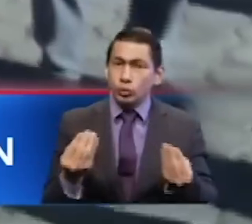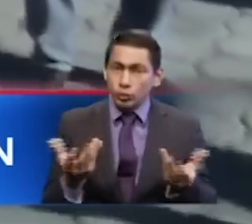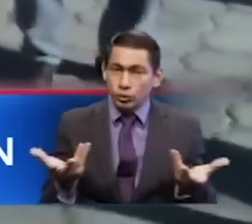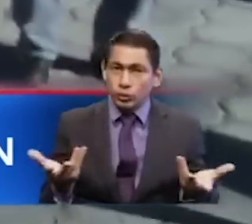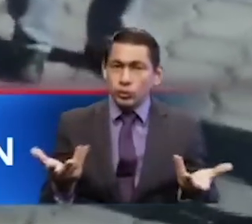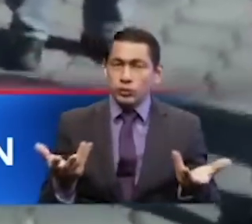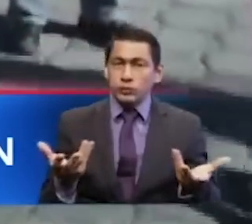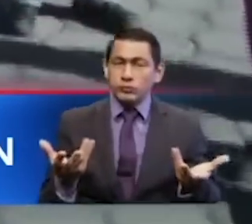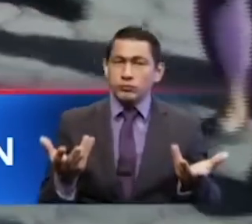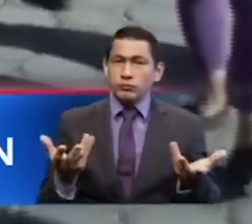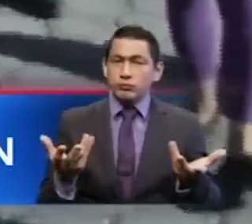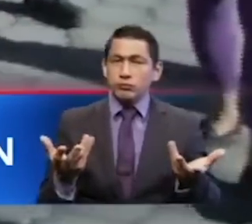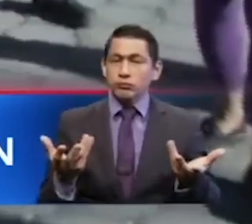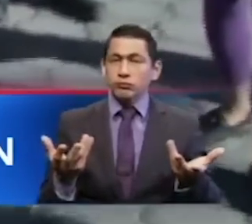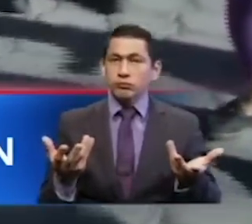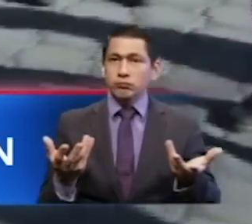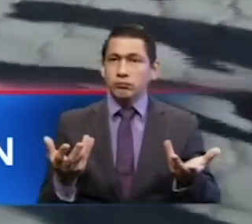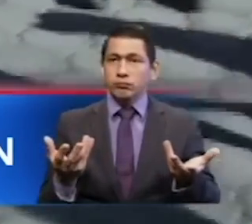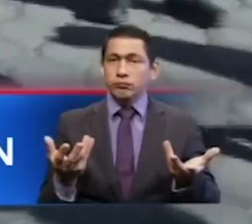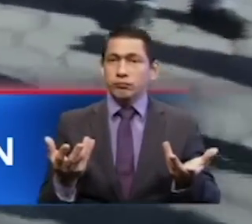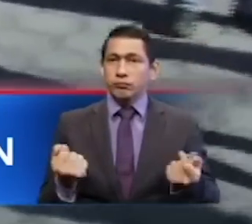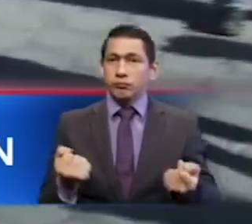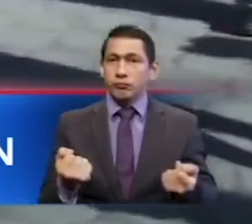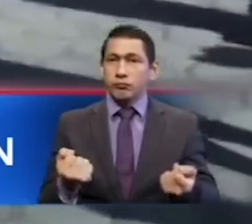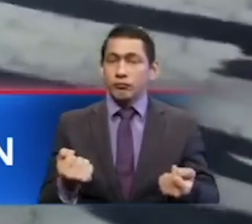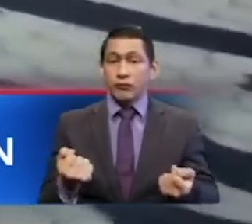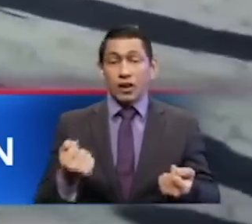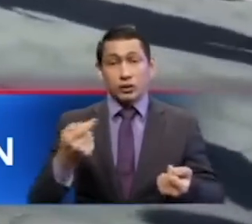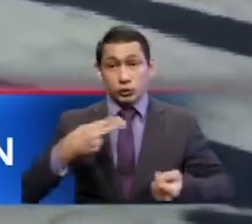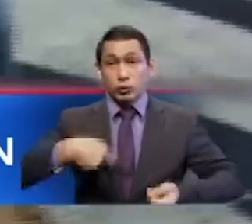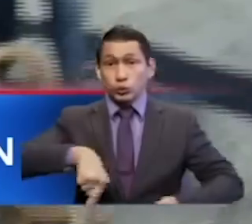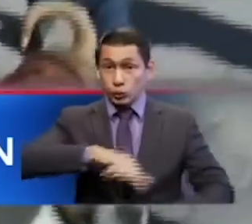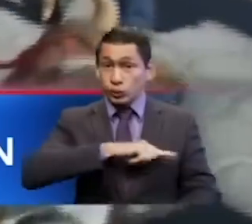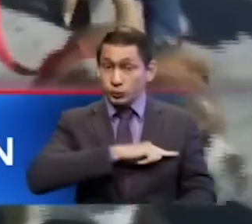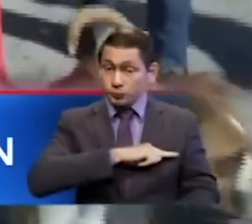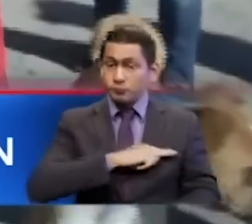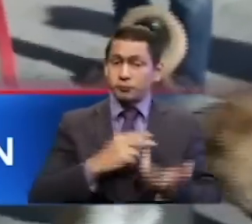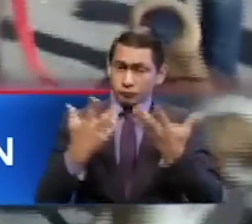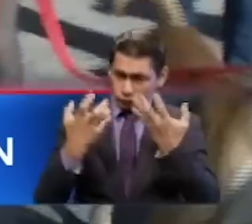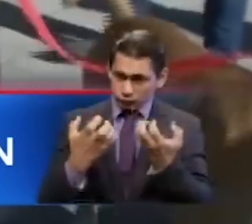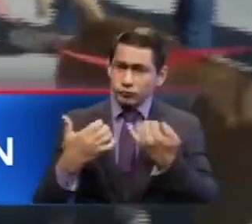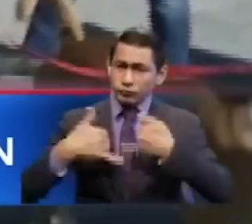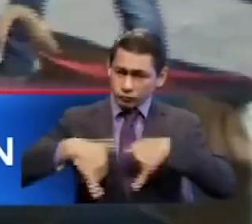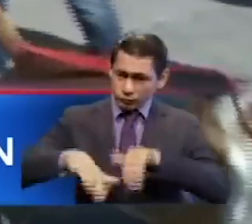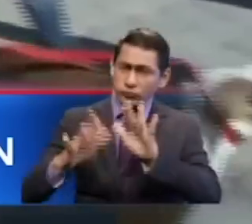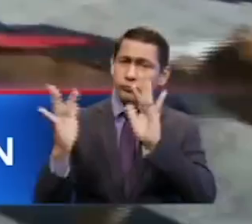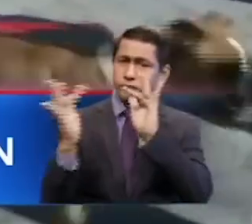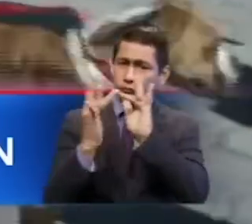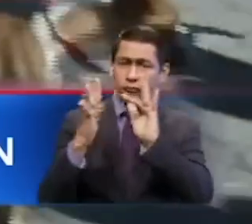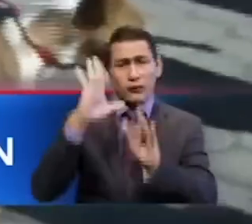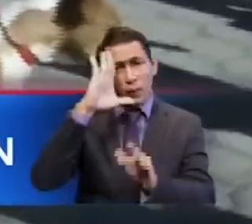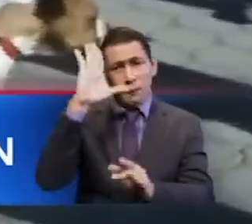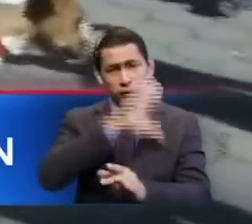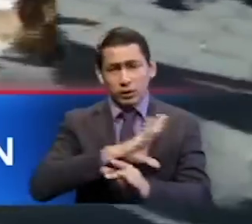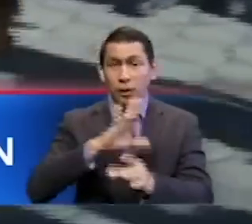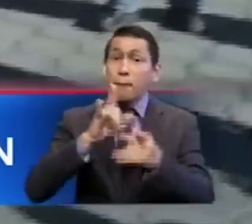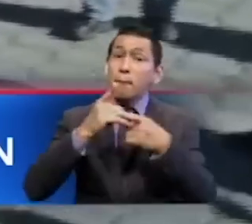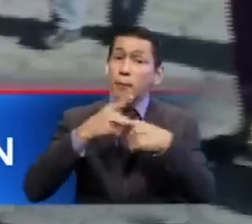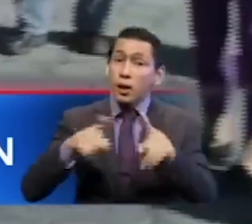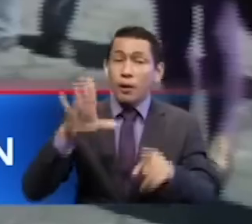poner todo nuestro esfuerzo para colaborar con la policía, pero que seamos escuchados por la